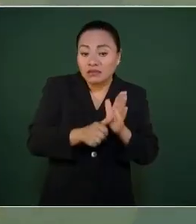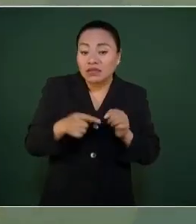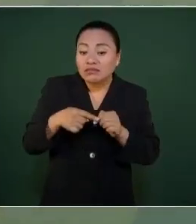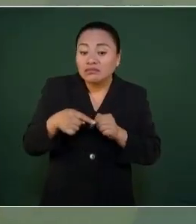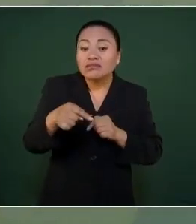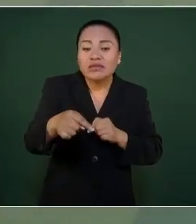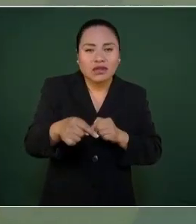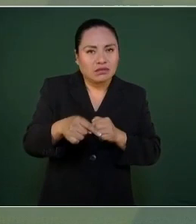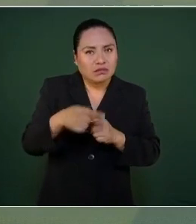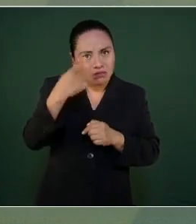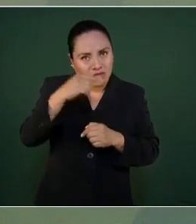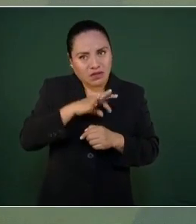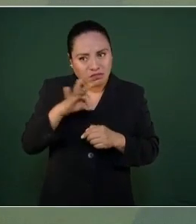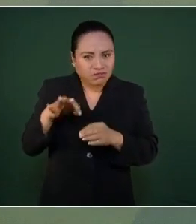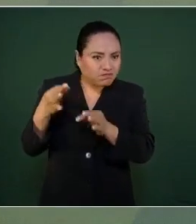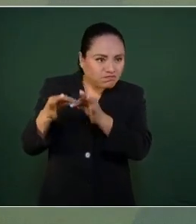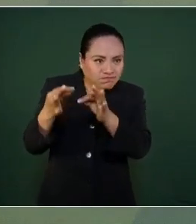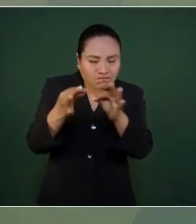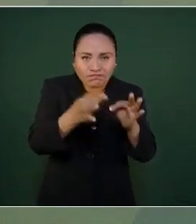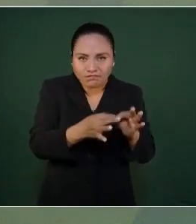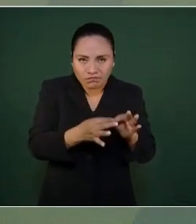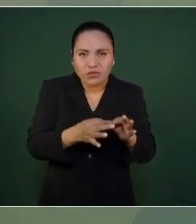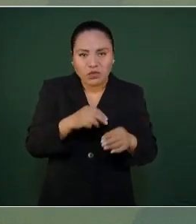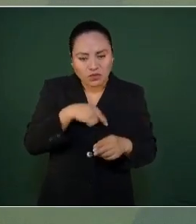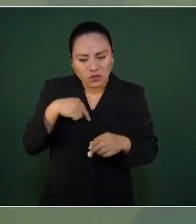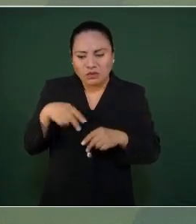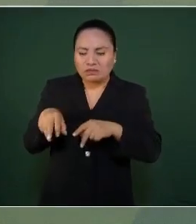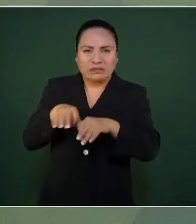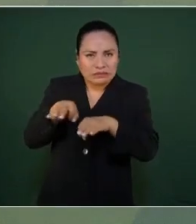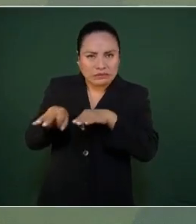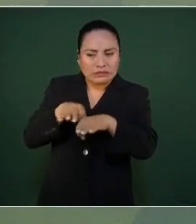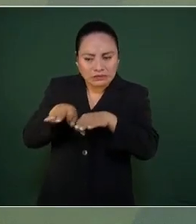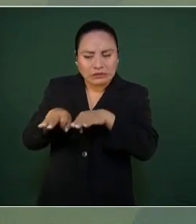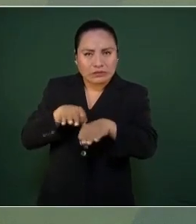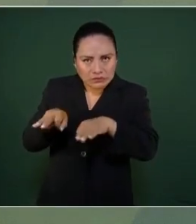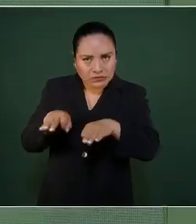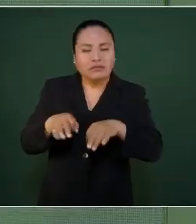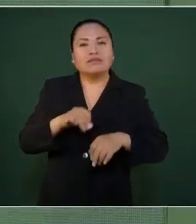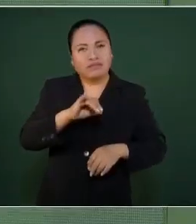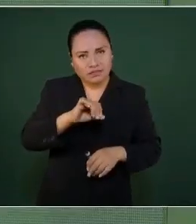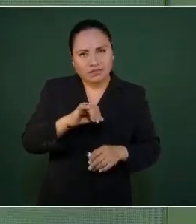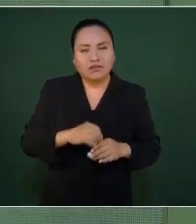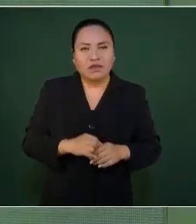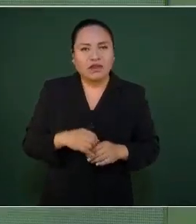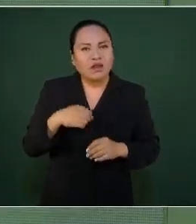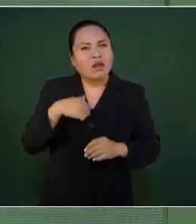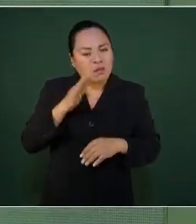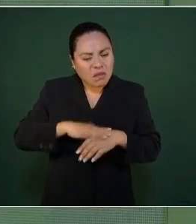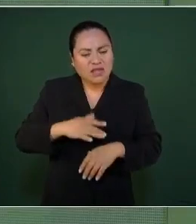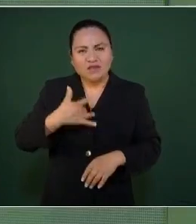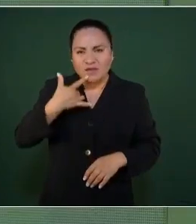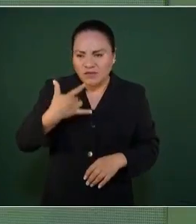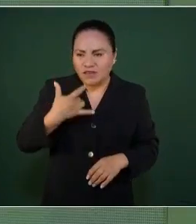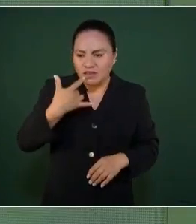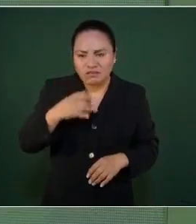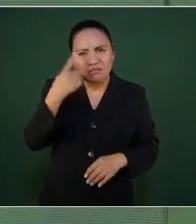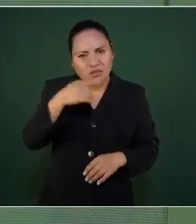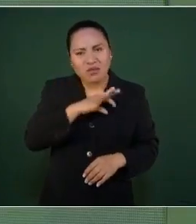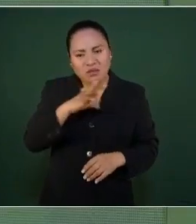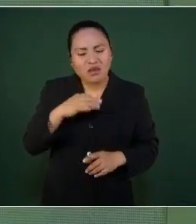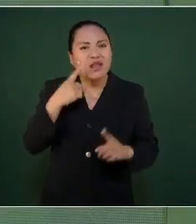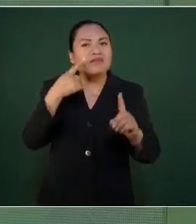nos faltan, vamos a estar trabajando con intensidad con